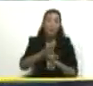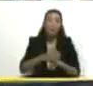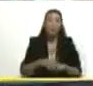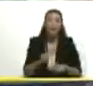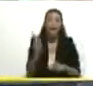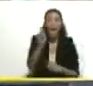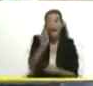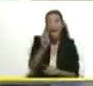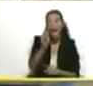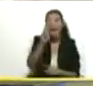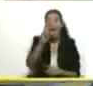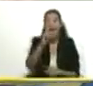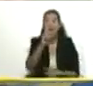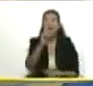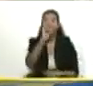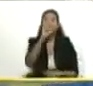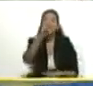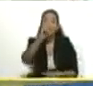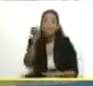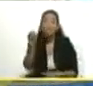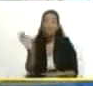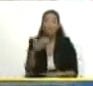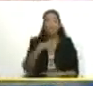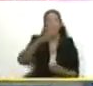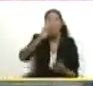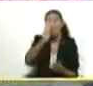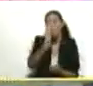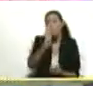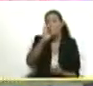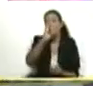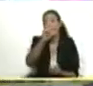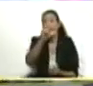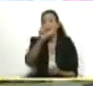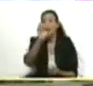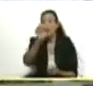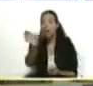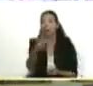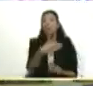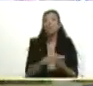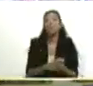Ritmo, baile y canto popular venezolano de aquí para el mundo, pues.